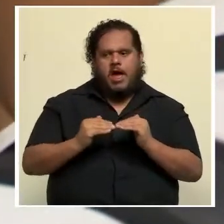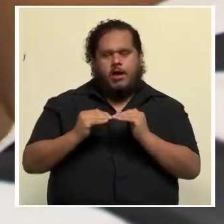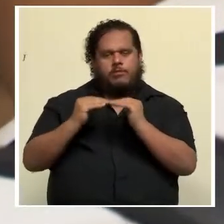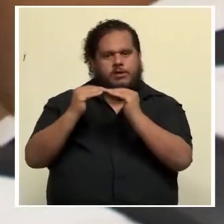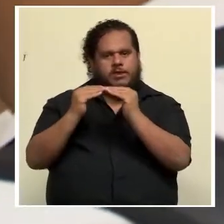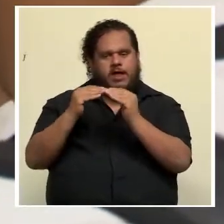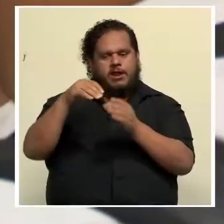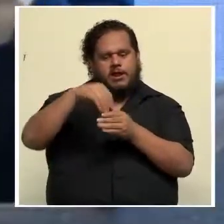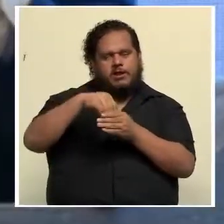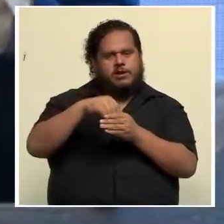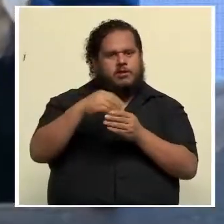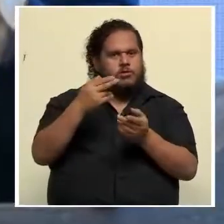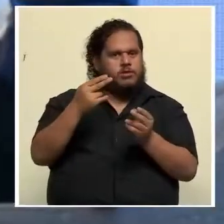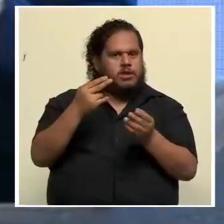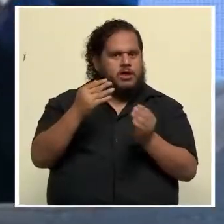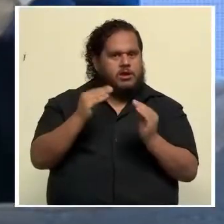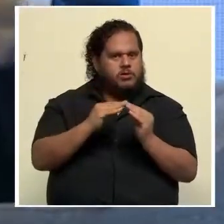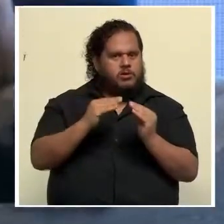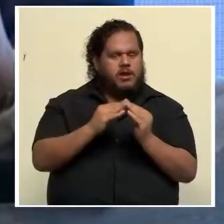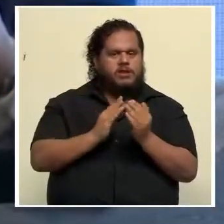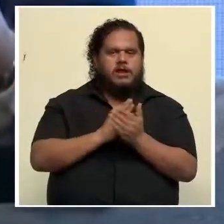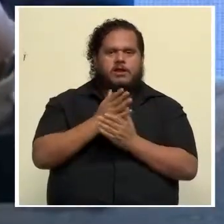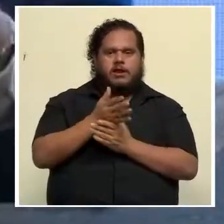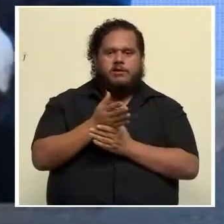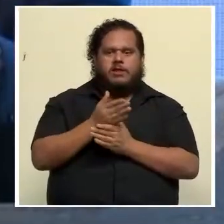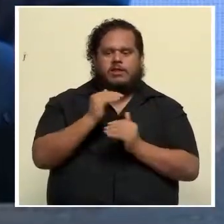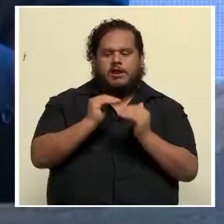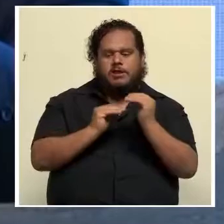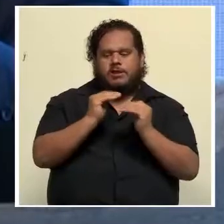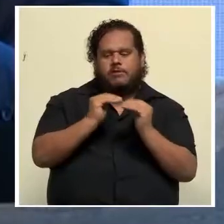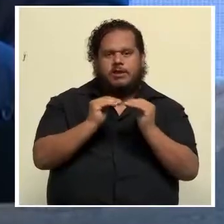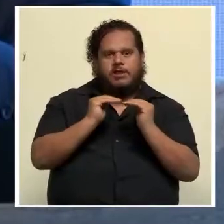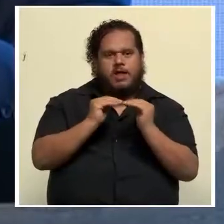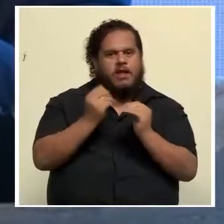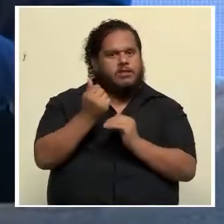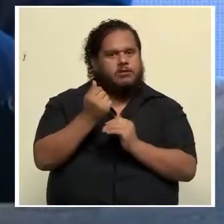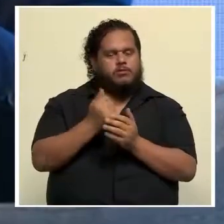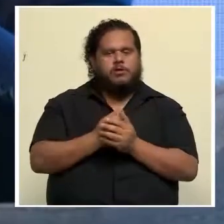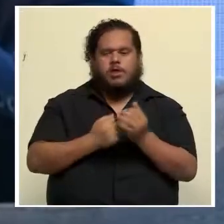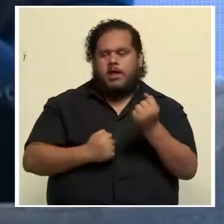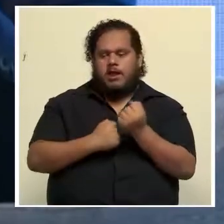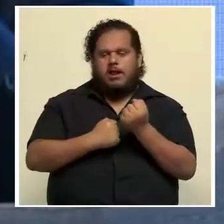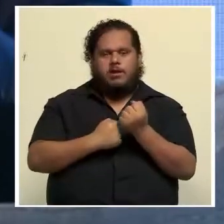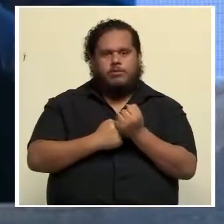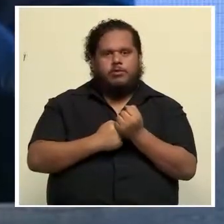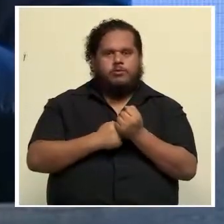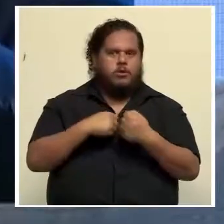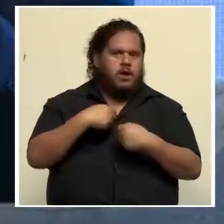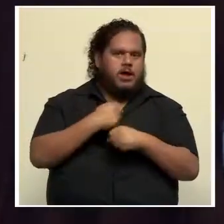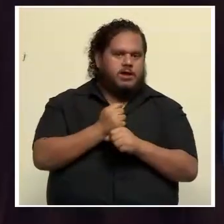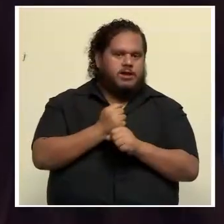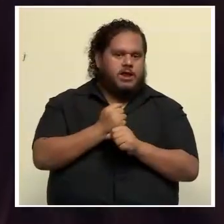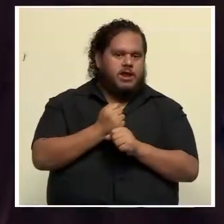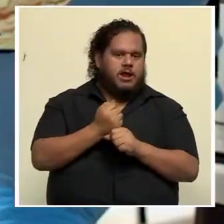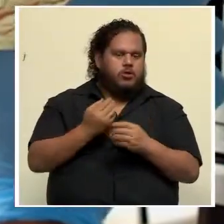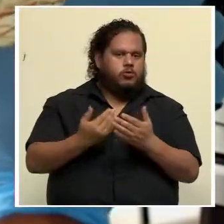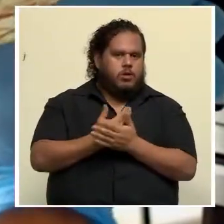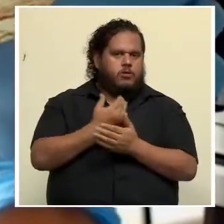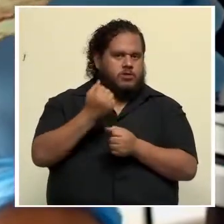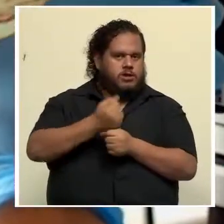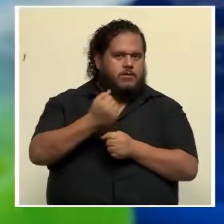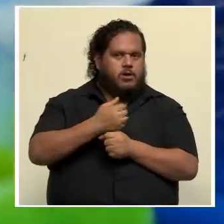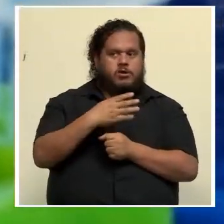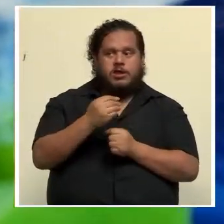los hogares mediante la gestión de la estabilidad de los precios, el apoyo a la creación de fuentes de empleo y una